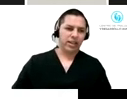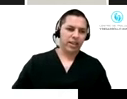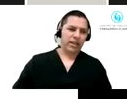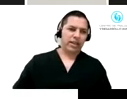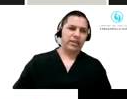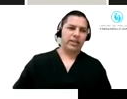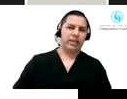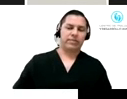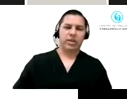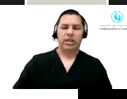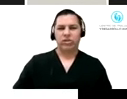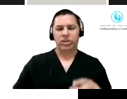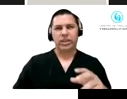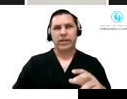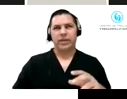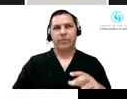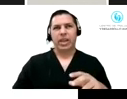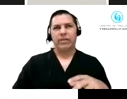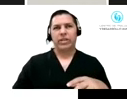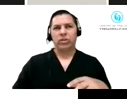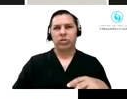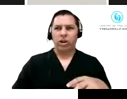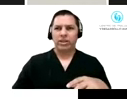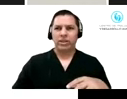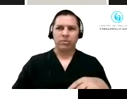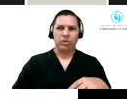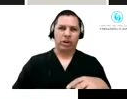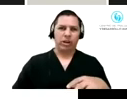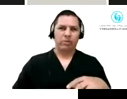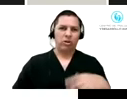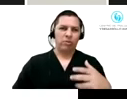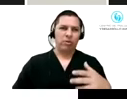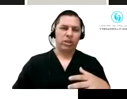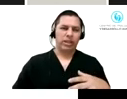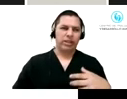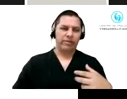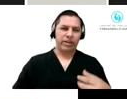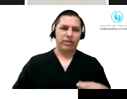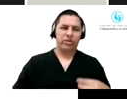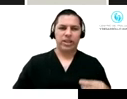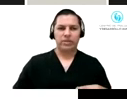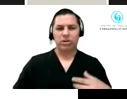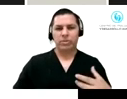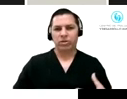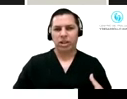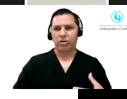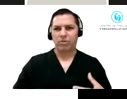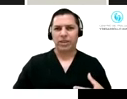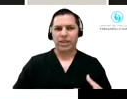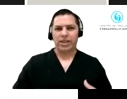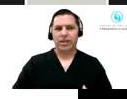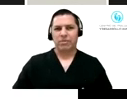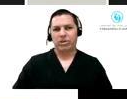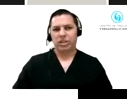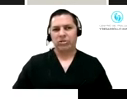accesibilidad, etcétera. Entonces, a veces nosotros asistimos, por ejemplo, a grupos de reflexión y crecimiento personal de